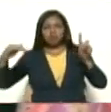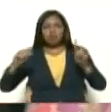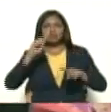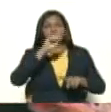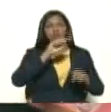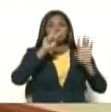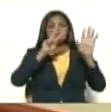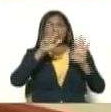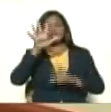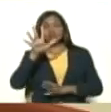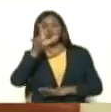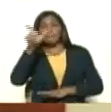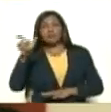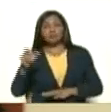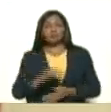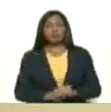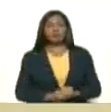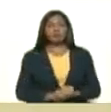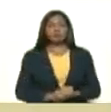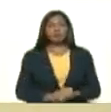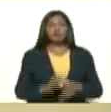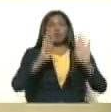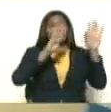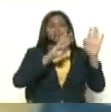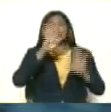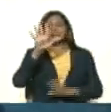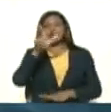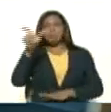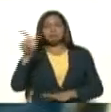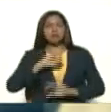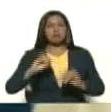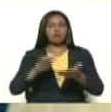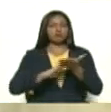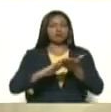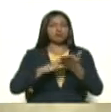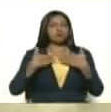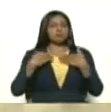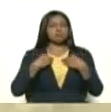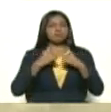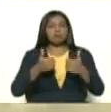casos. De estos, 95 se han recuperado.